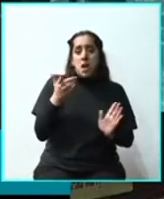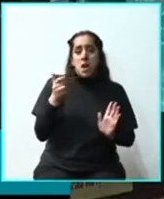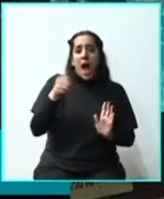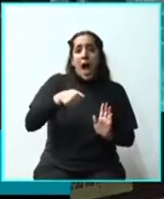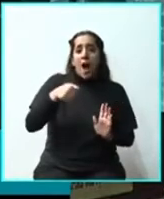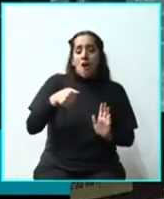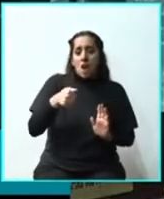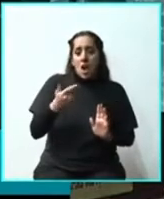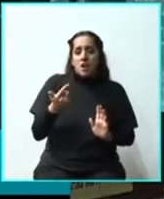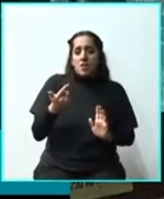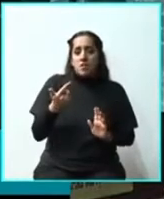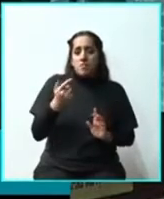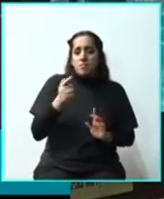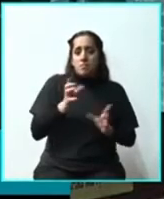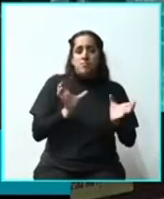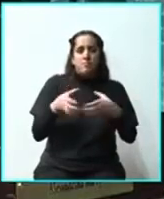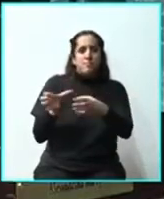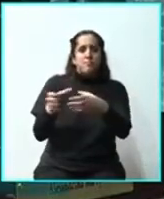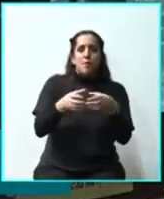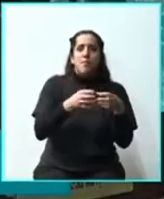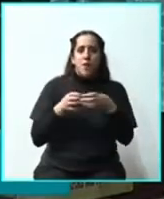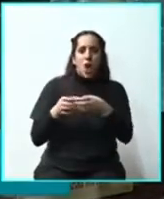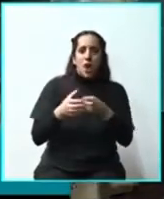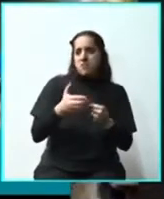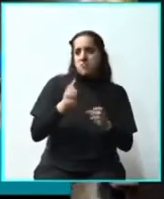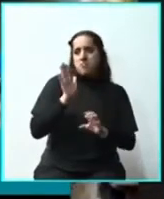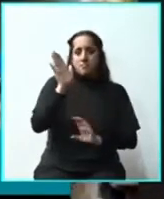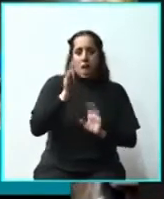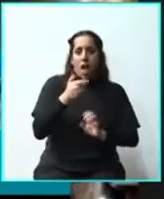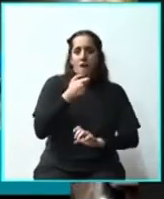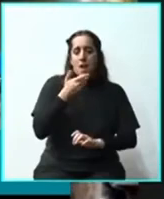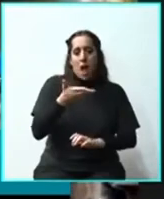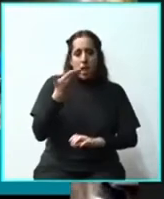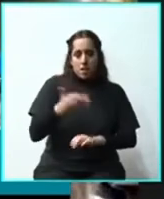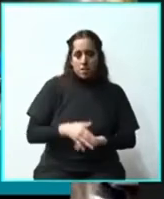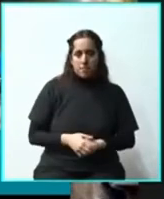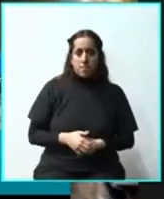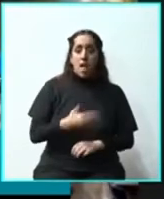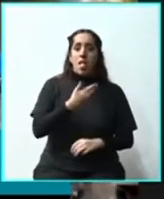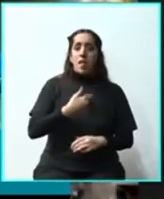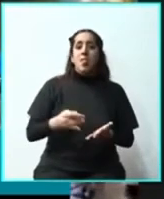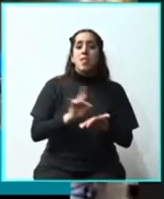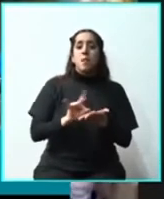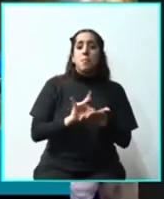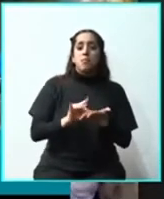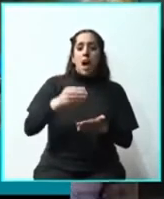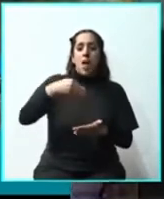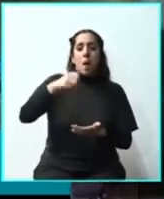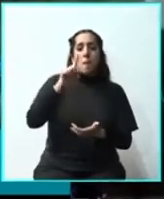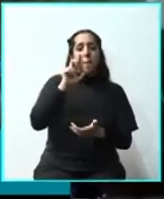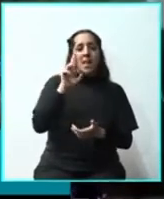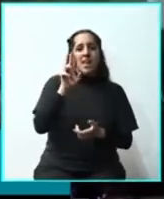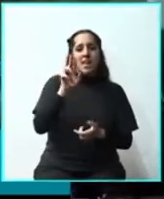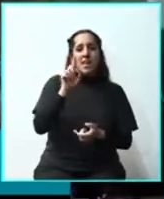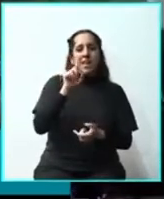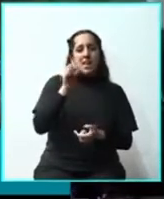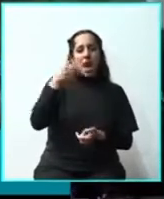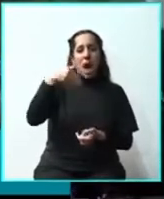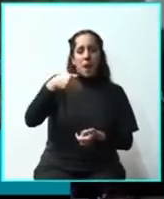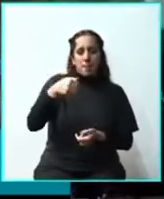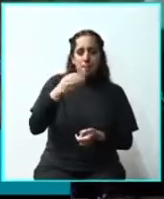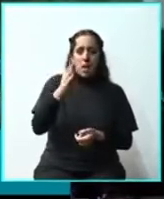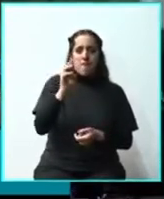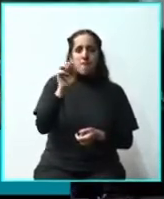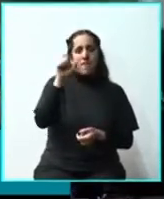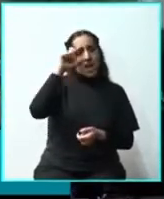las intervenciones de los distintos bloques. Gracias. Gracias a usted, diputado. Tiene la palabra la diputada Miriam Breckman.